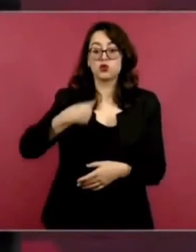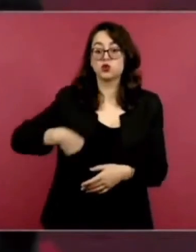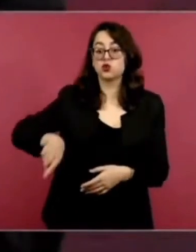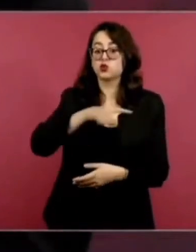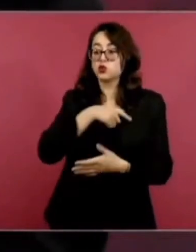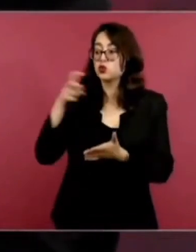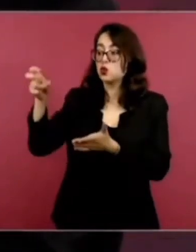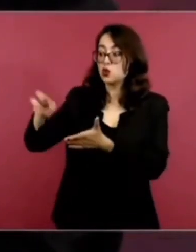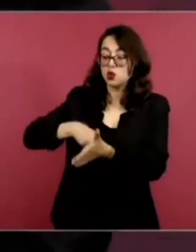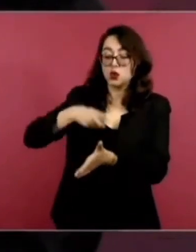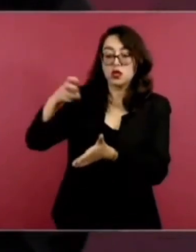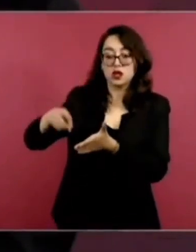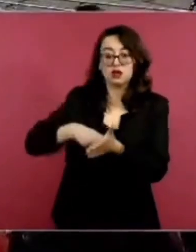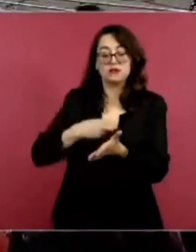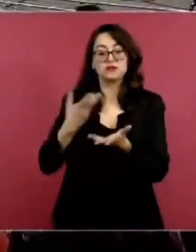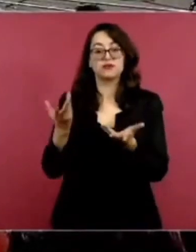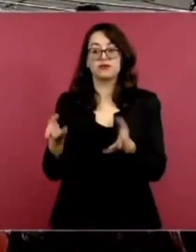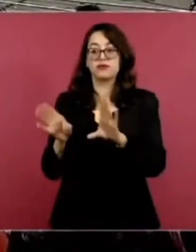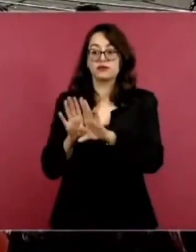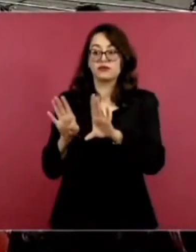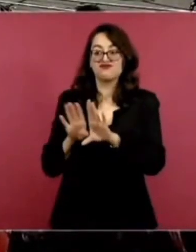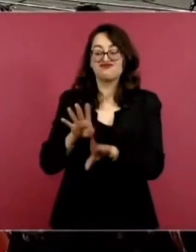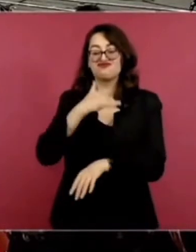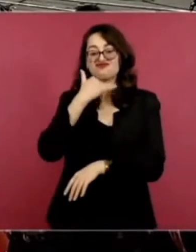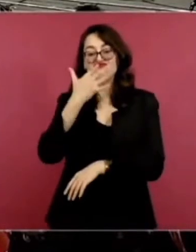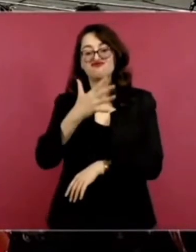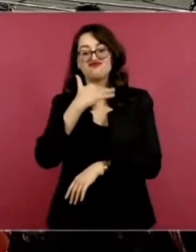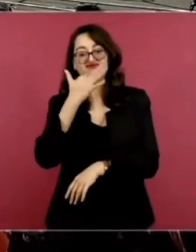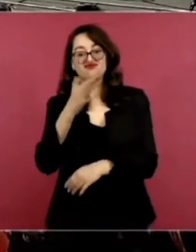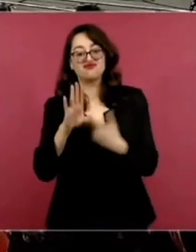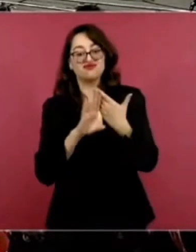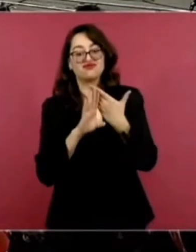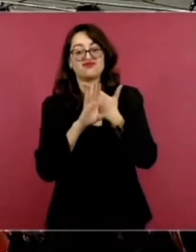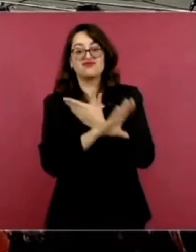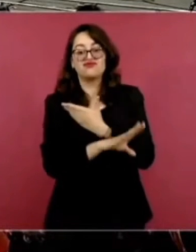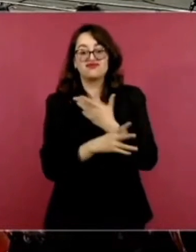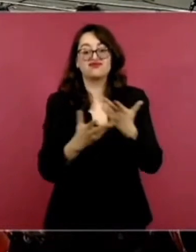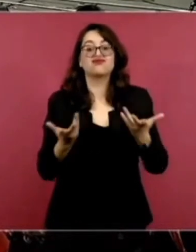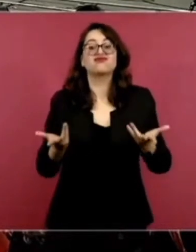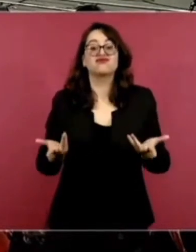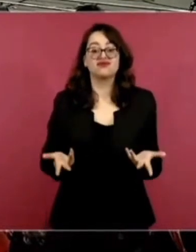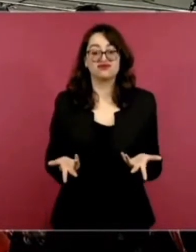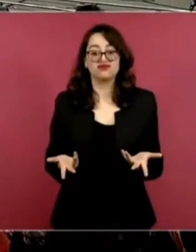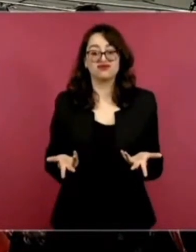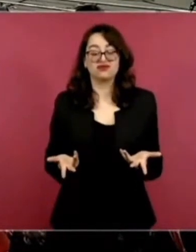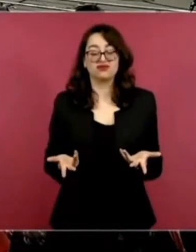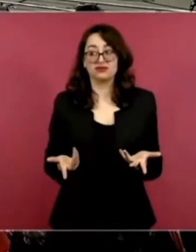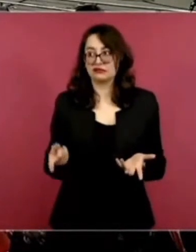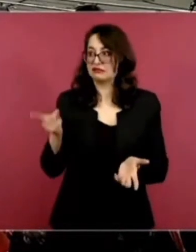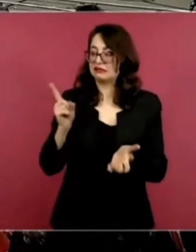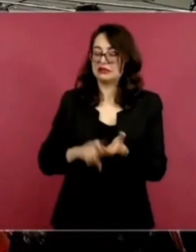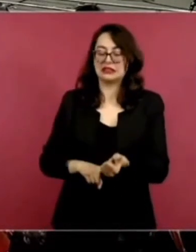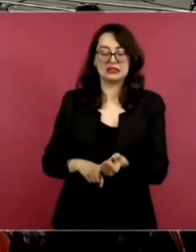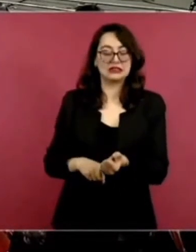se evita la corrupción en el Poder Judicial? Que impera,